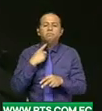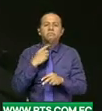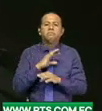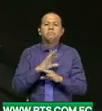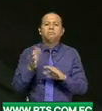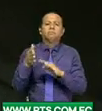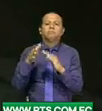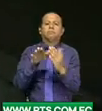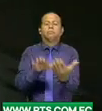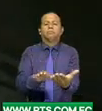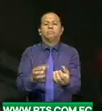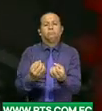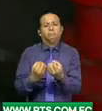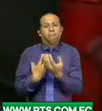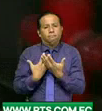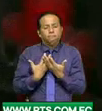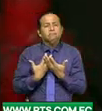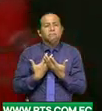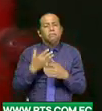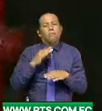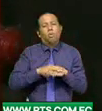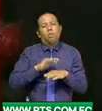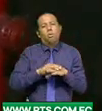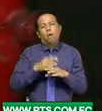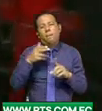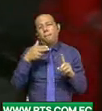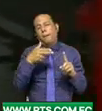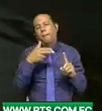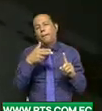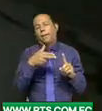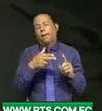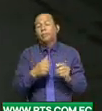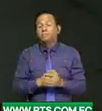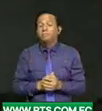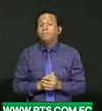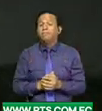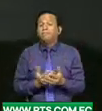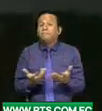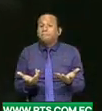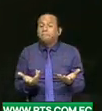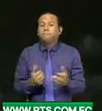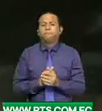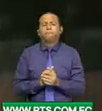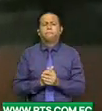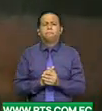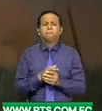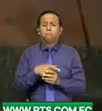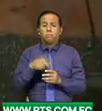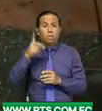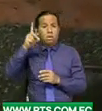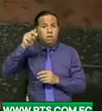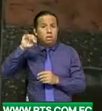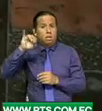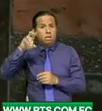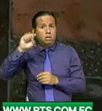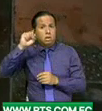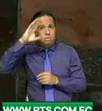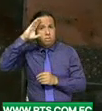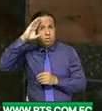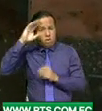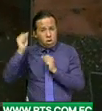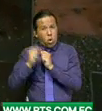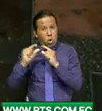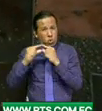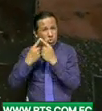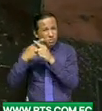por lo grave de las heridas que habían recibido en ese lugar donde la dina se juntó a otras unidades investigativas